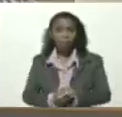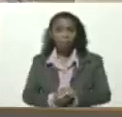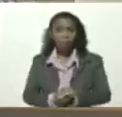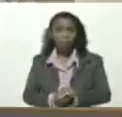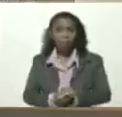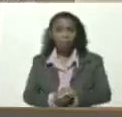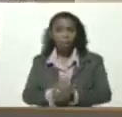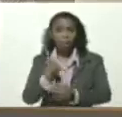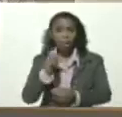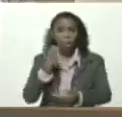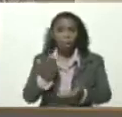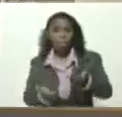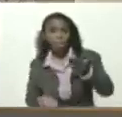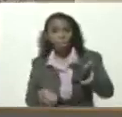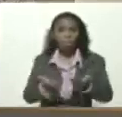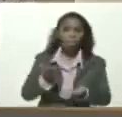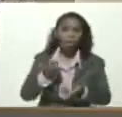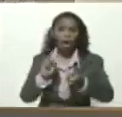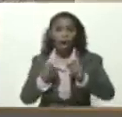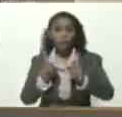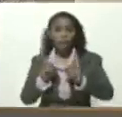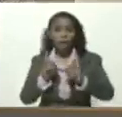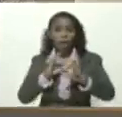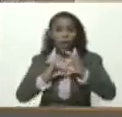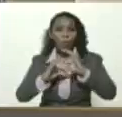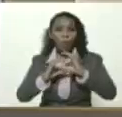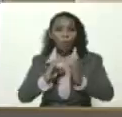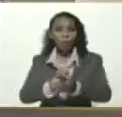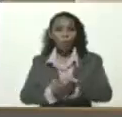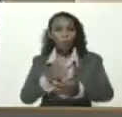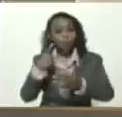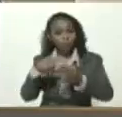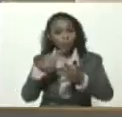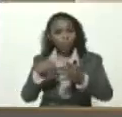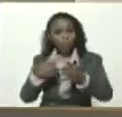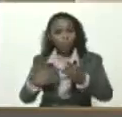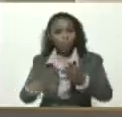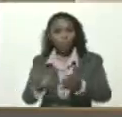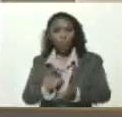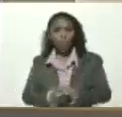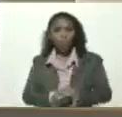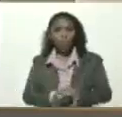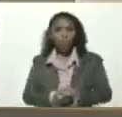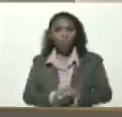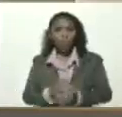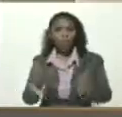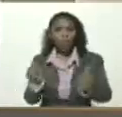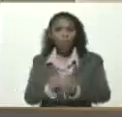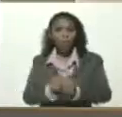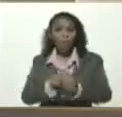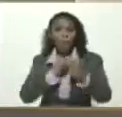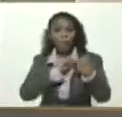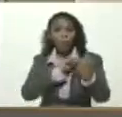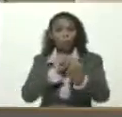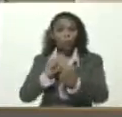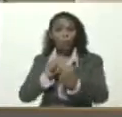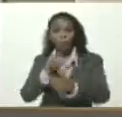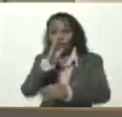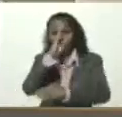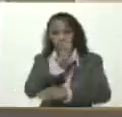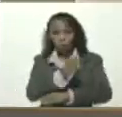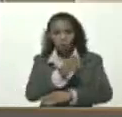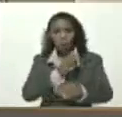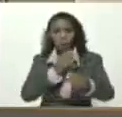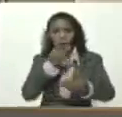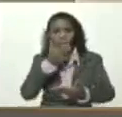el desequilibrio de algunos medios, etcétera, etcétera, con el diálogo franco, directo, con la